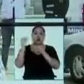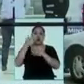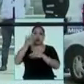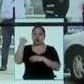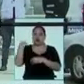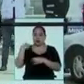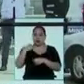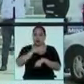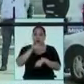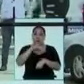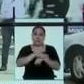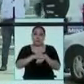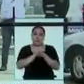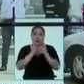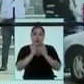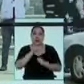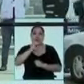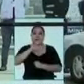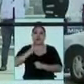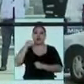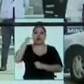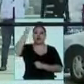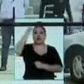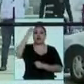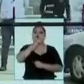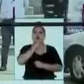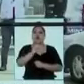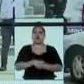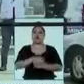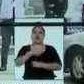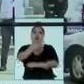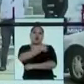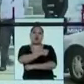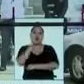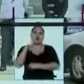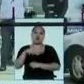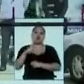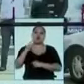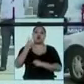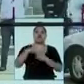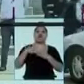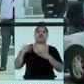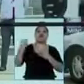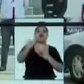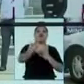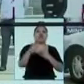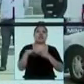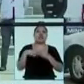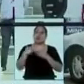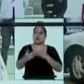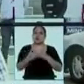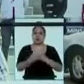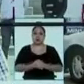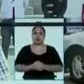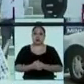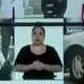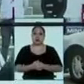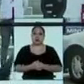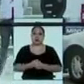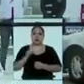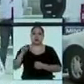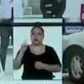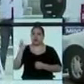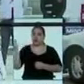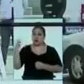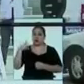Salas. O sea, pasa eso y acá mi compadre Christopher, que karateca, kungfuteca, que hace este, ¿cómo se llama?